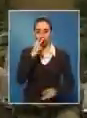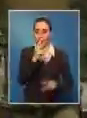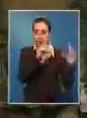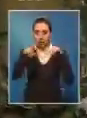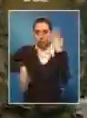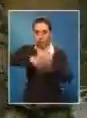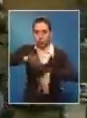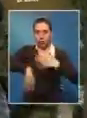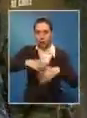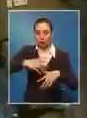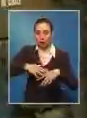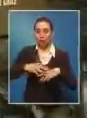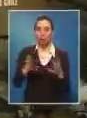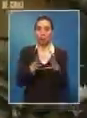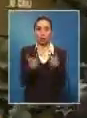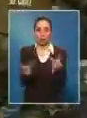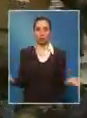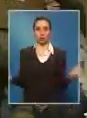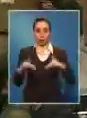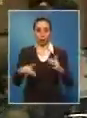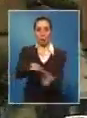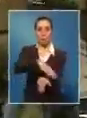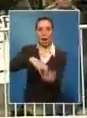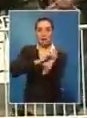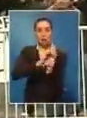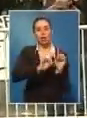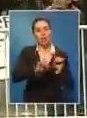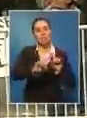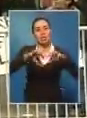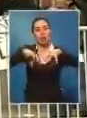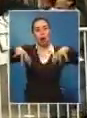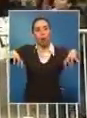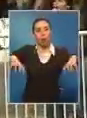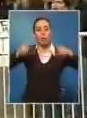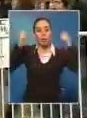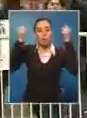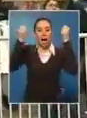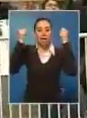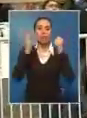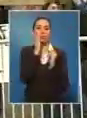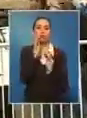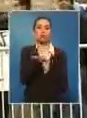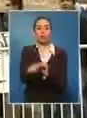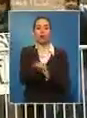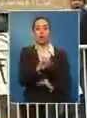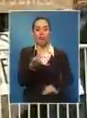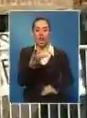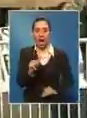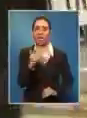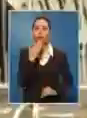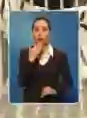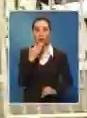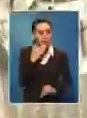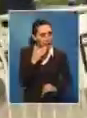decía, Constanza, llegó gran cantidad de gente hasta la Plaza de la Constitución, distintos grupos, porque estaban estos manifestantes simpatizantes de Manuel Zelaya, pero también